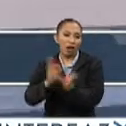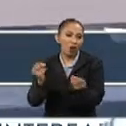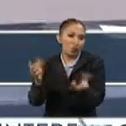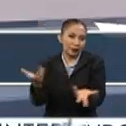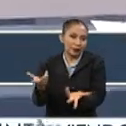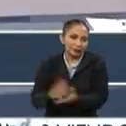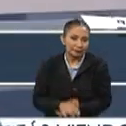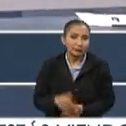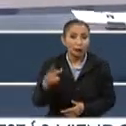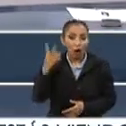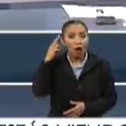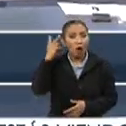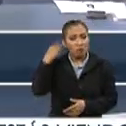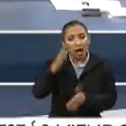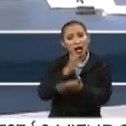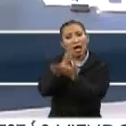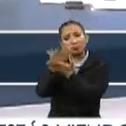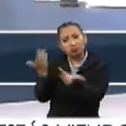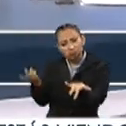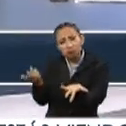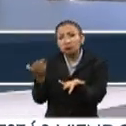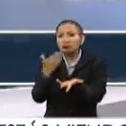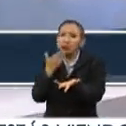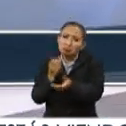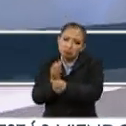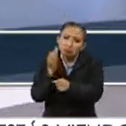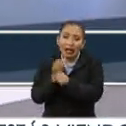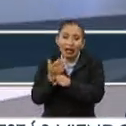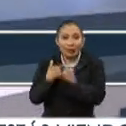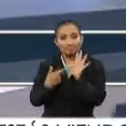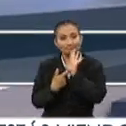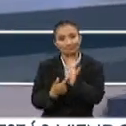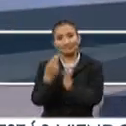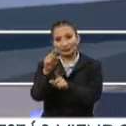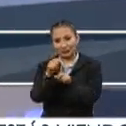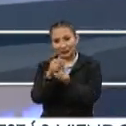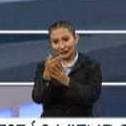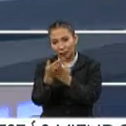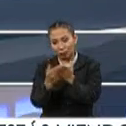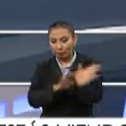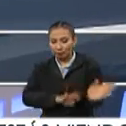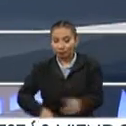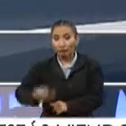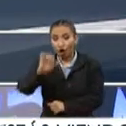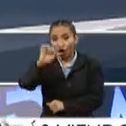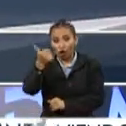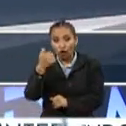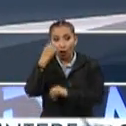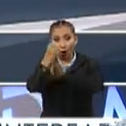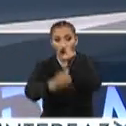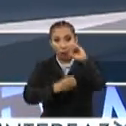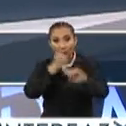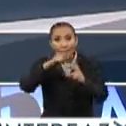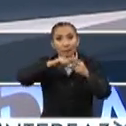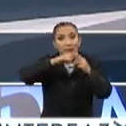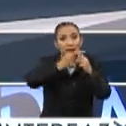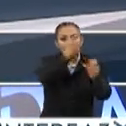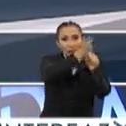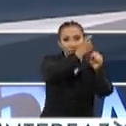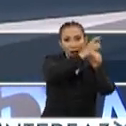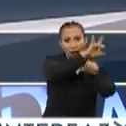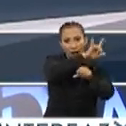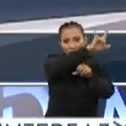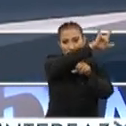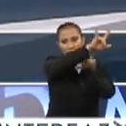Pero bueno, el viaje fue productivo y justamente nos lega este dibujito. Ahora estamos viendo justamente la obra que abre la exposición, una de las